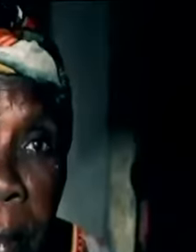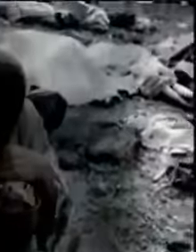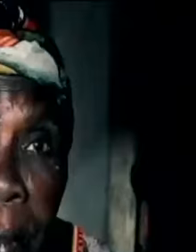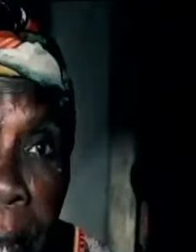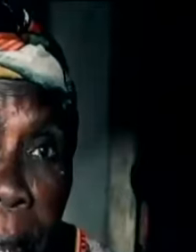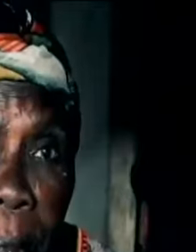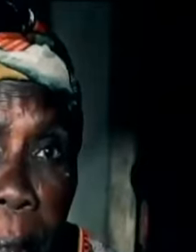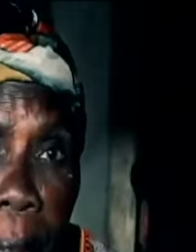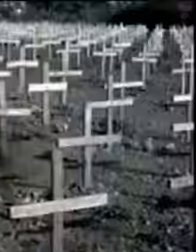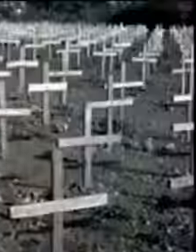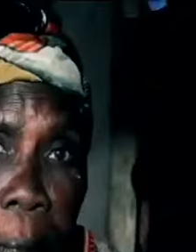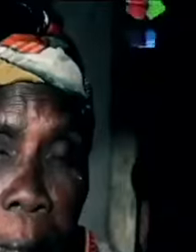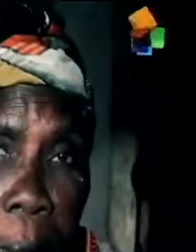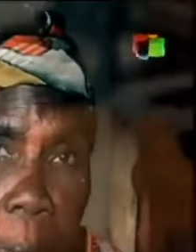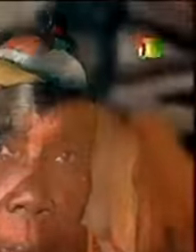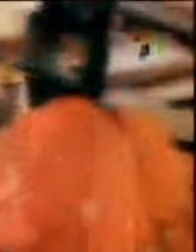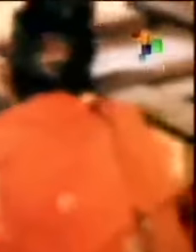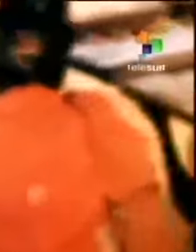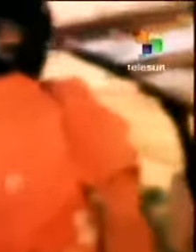Música